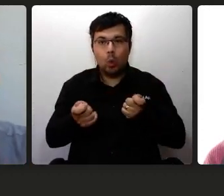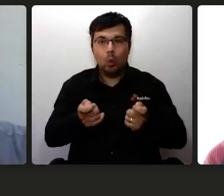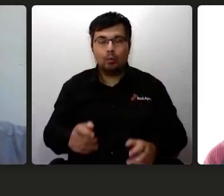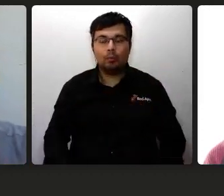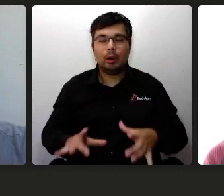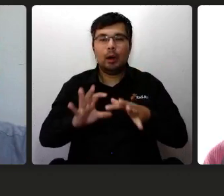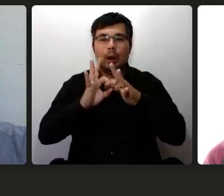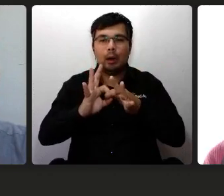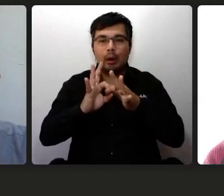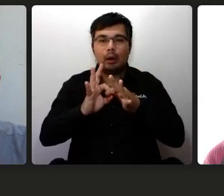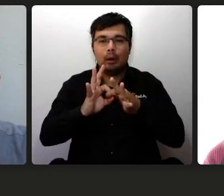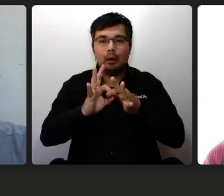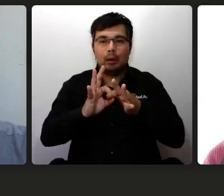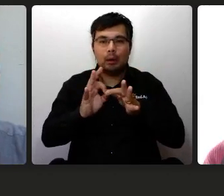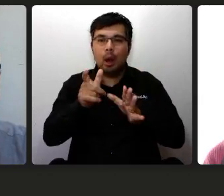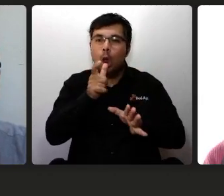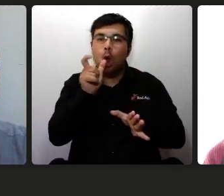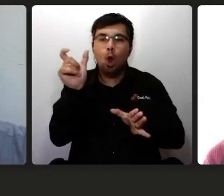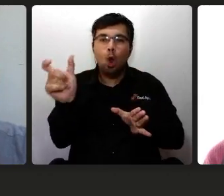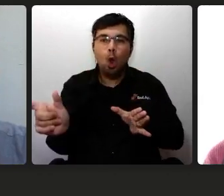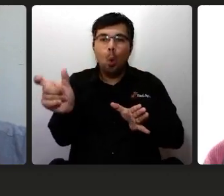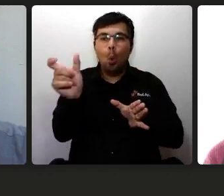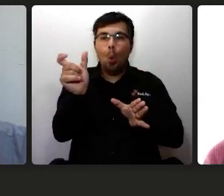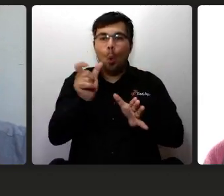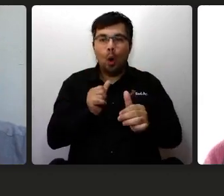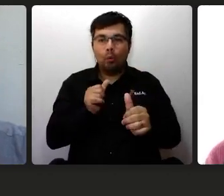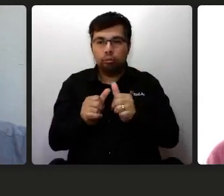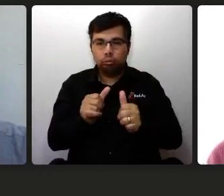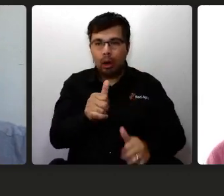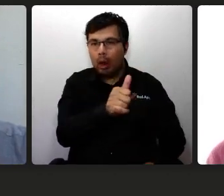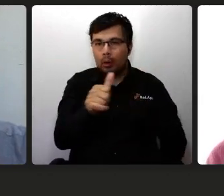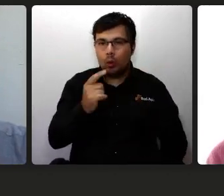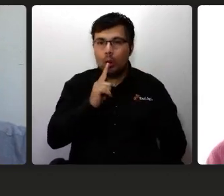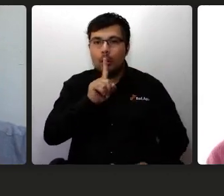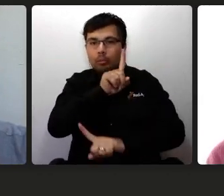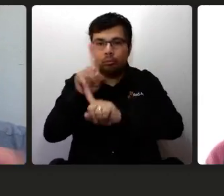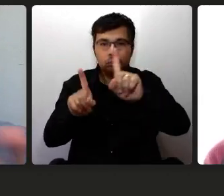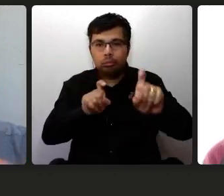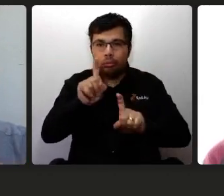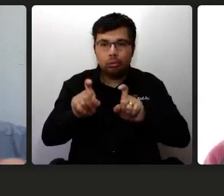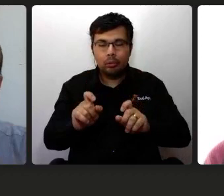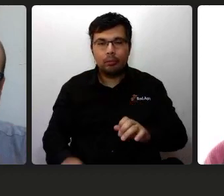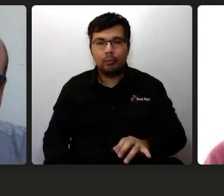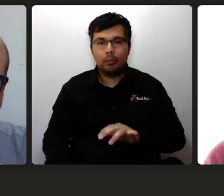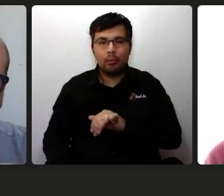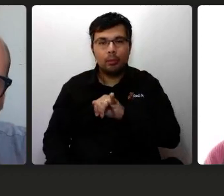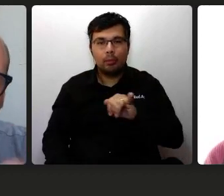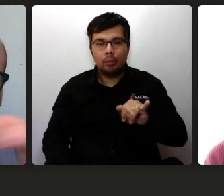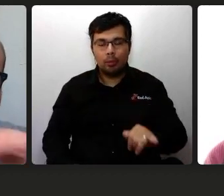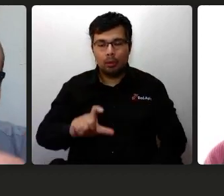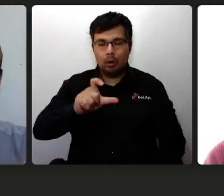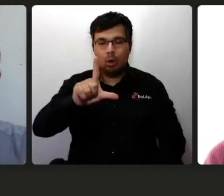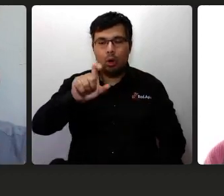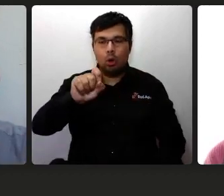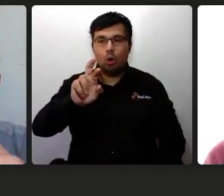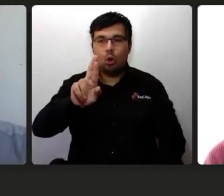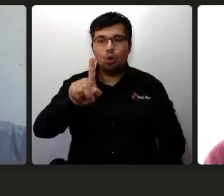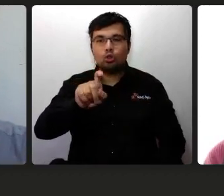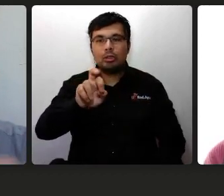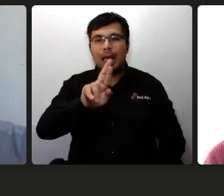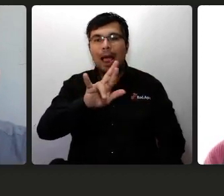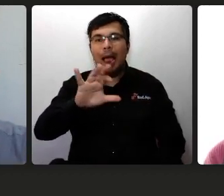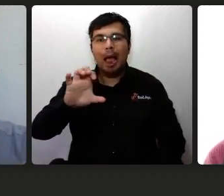concepto. Recordarles a todos los que están conectados, lo fueron preguntando Magdalena, de sobre todo el glosario se veía muy poco legible, estaba muy